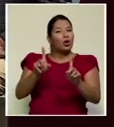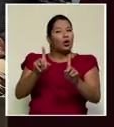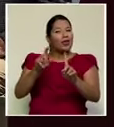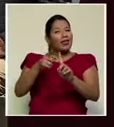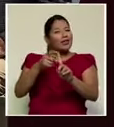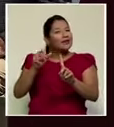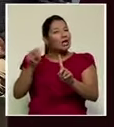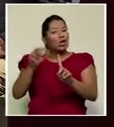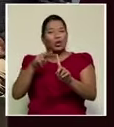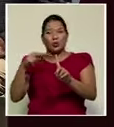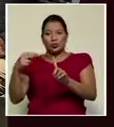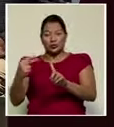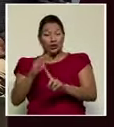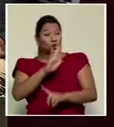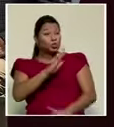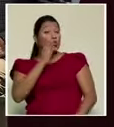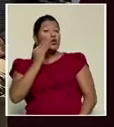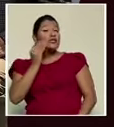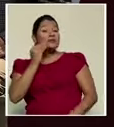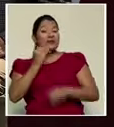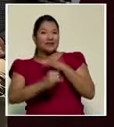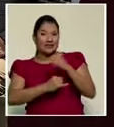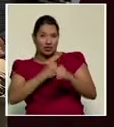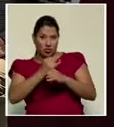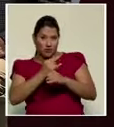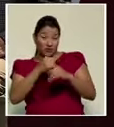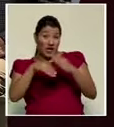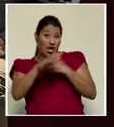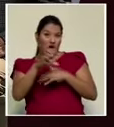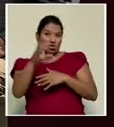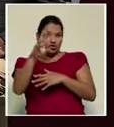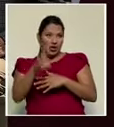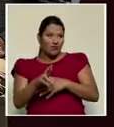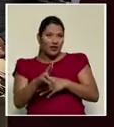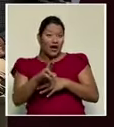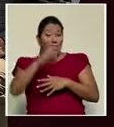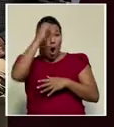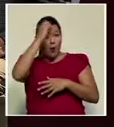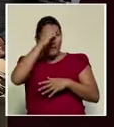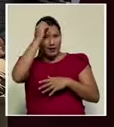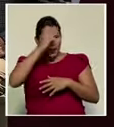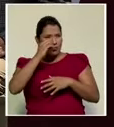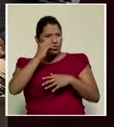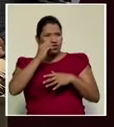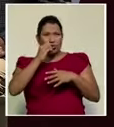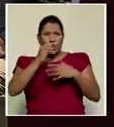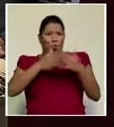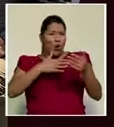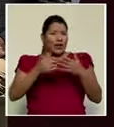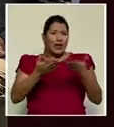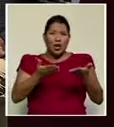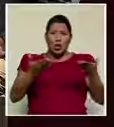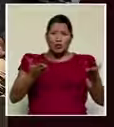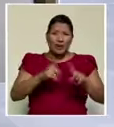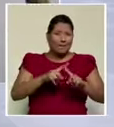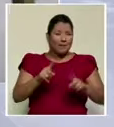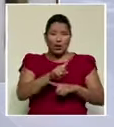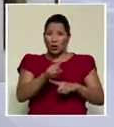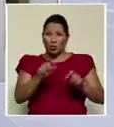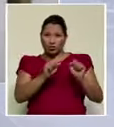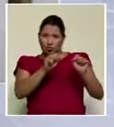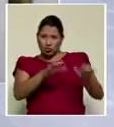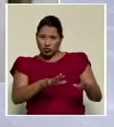experiencia internacional. En Costa Rica decimos que todo menos la renuncia. Y por supuesto esto ha generado un cisma, ¿verdad? Ha dejado a